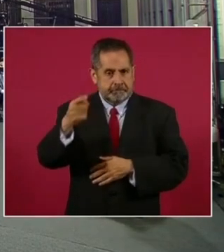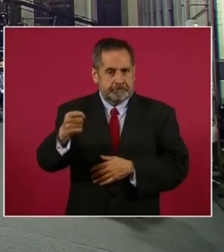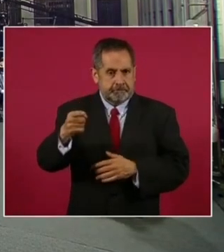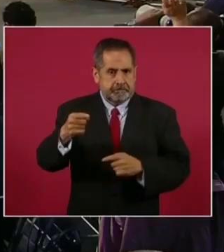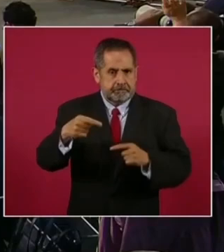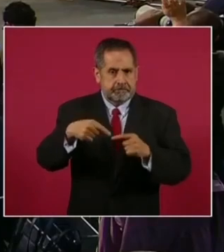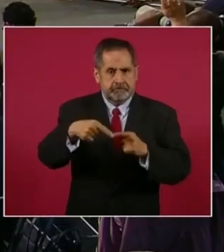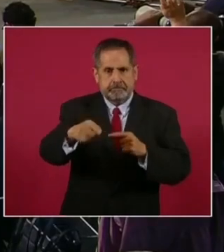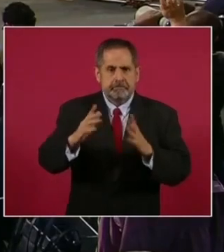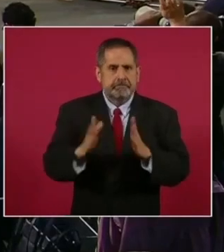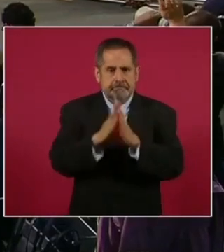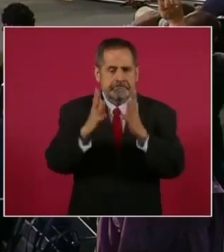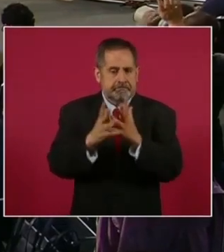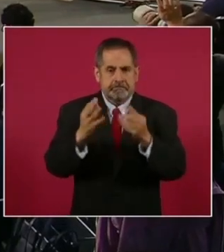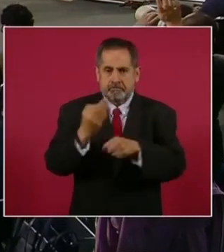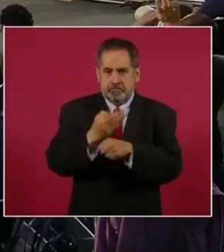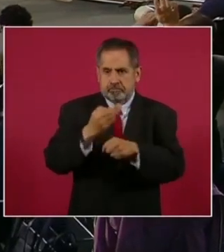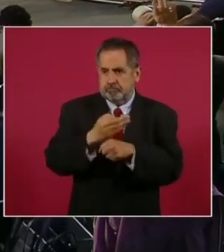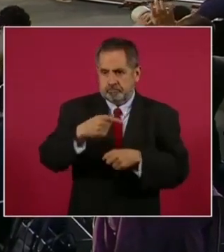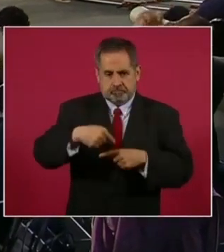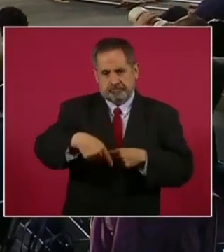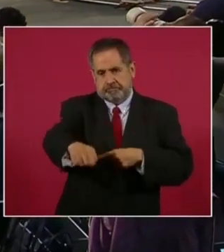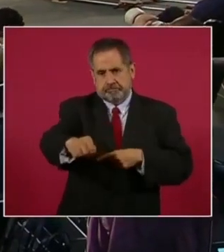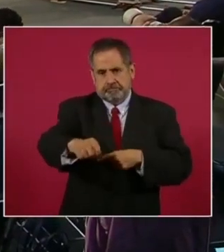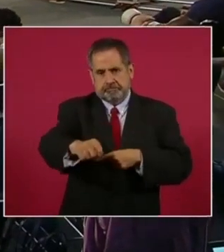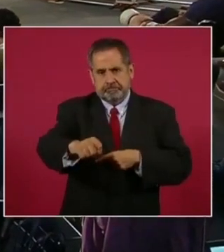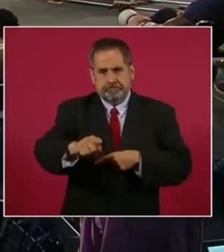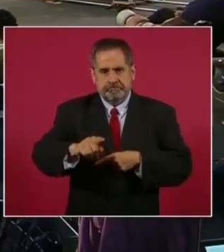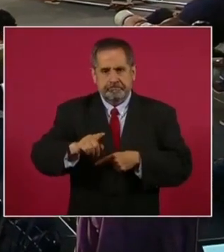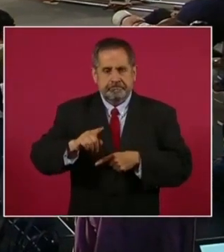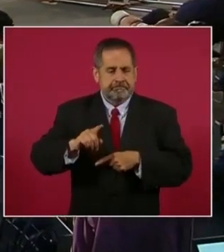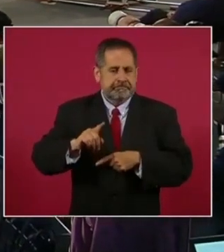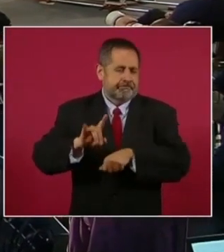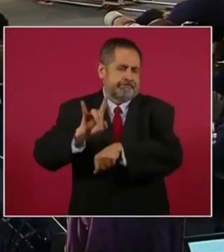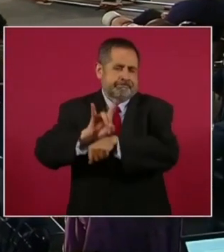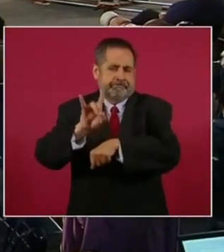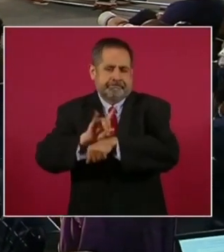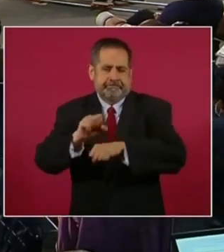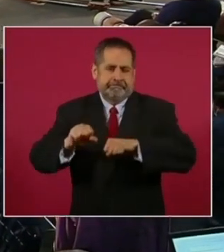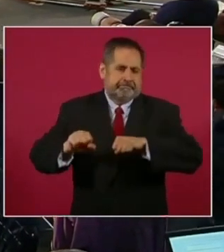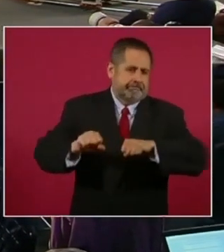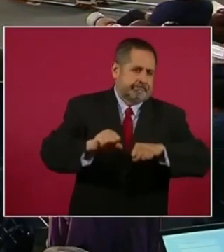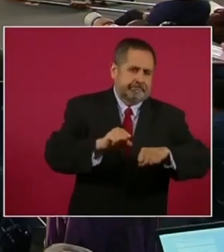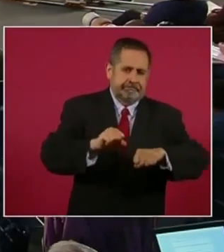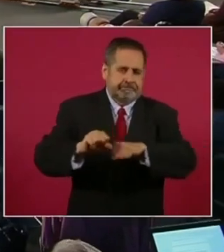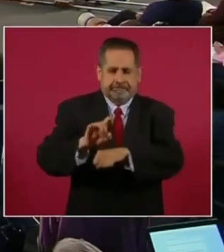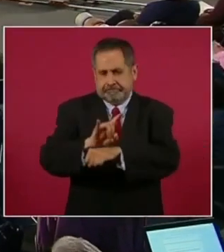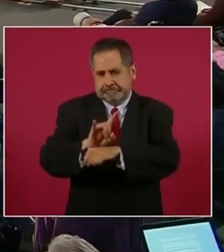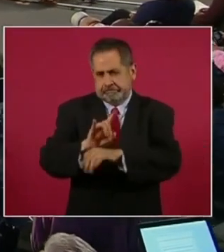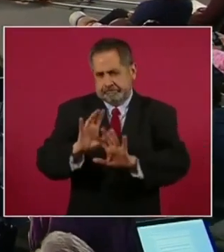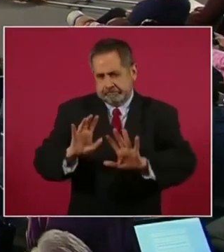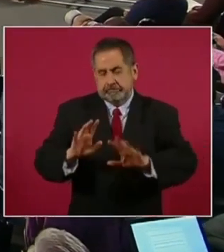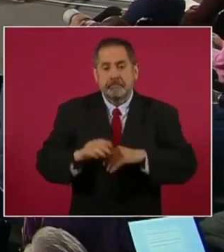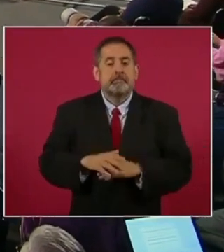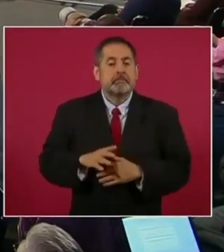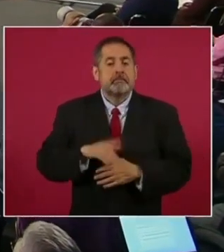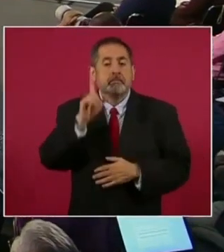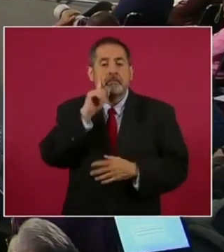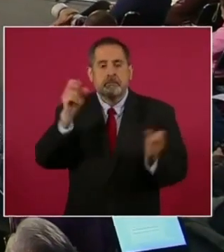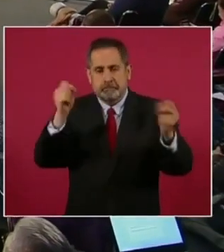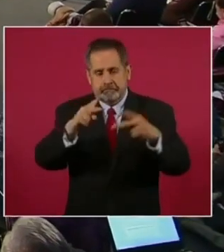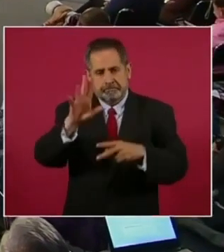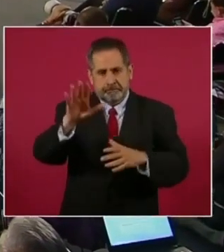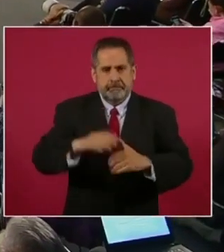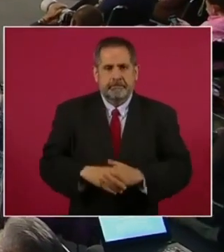mañanera de este lunes 19 de septiembre que hay que participar en el simulacro, pero nuevamente vuelve a temblar